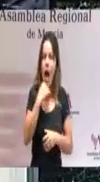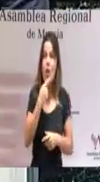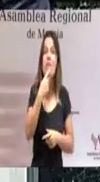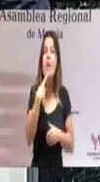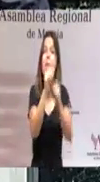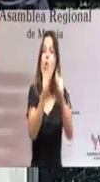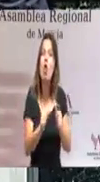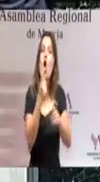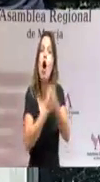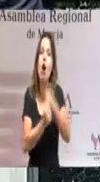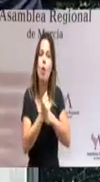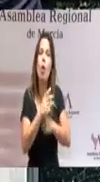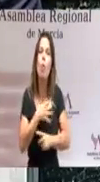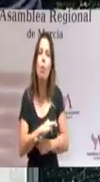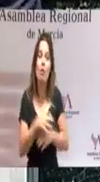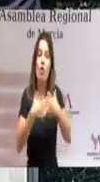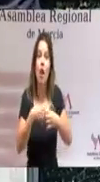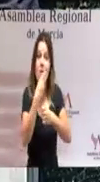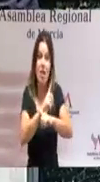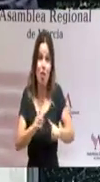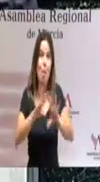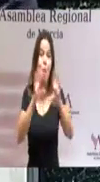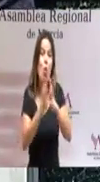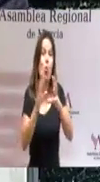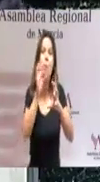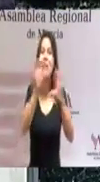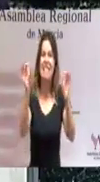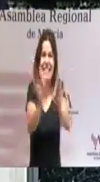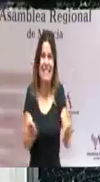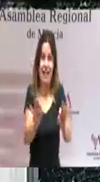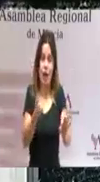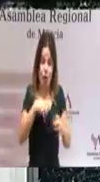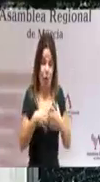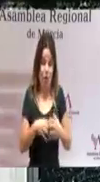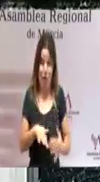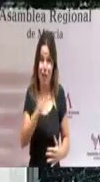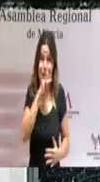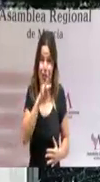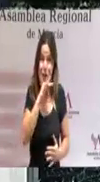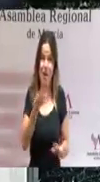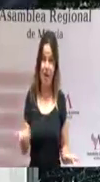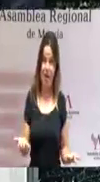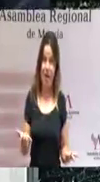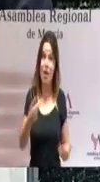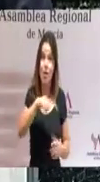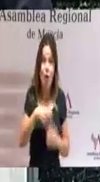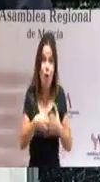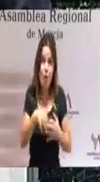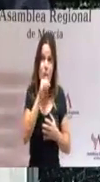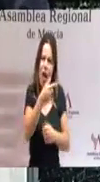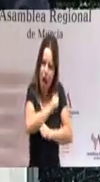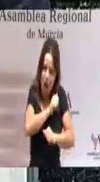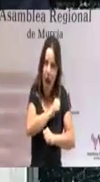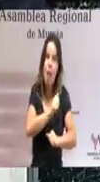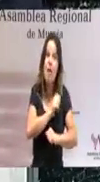económico de Podemos no ha funcionado en ningún país. Es que no lo hemos puesto en funcionamiento en ningún país. Espérense